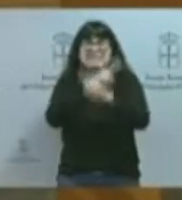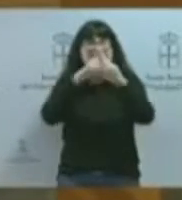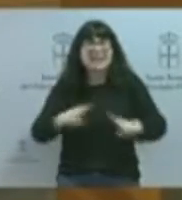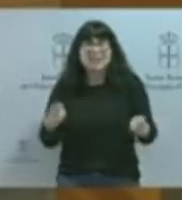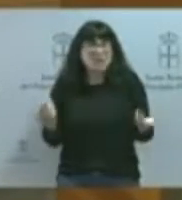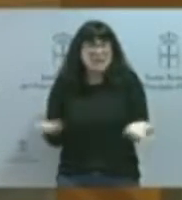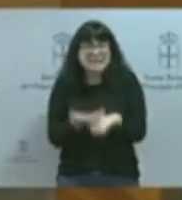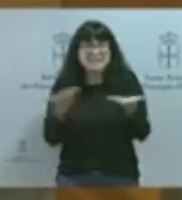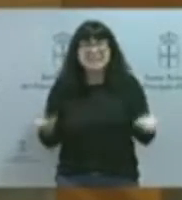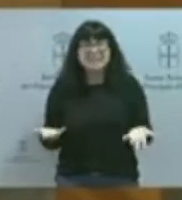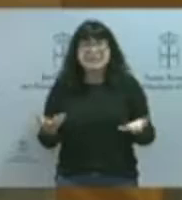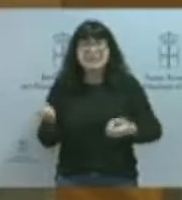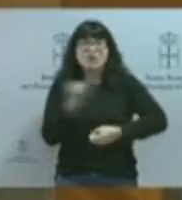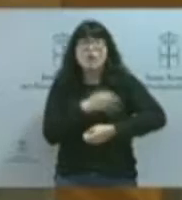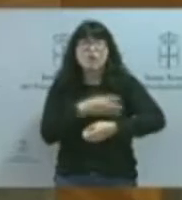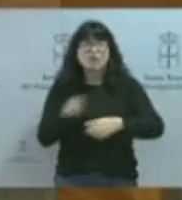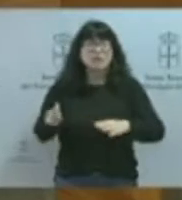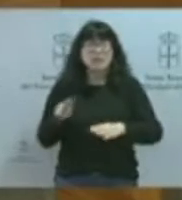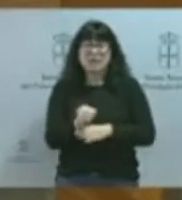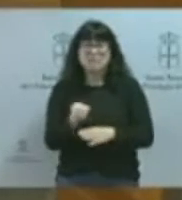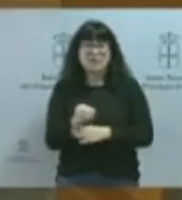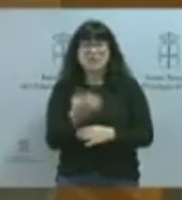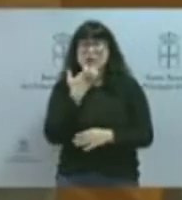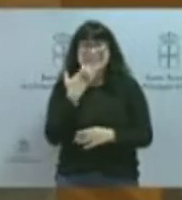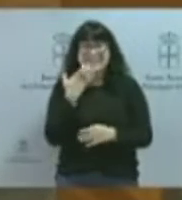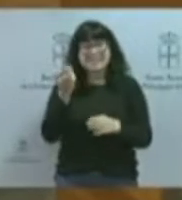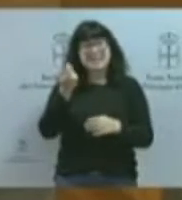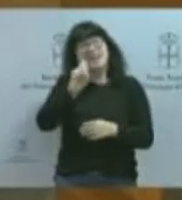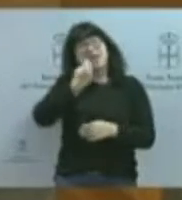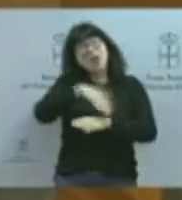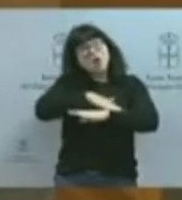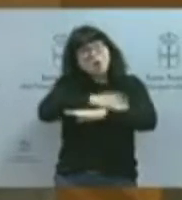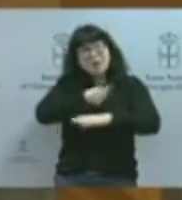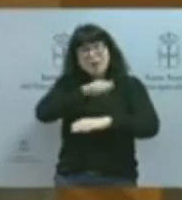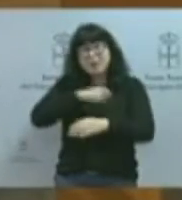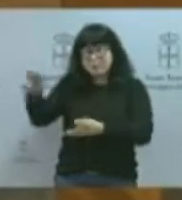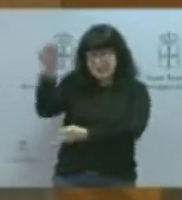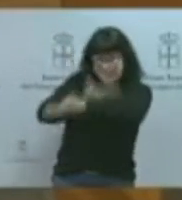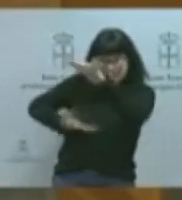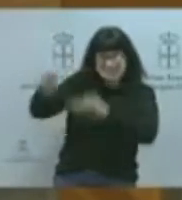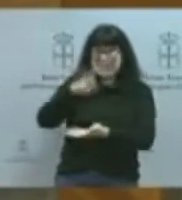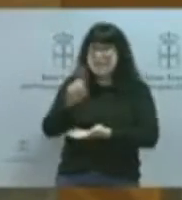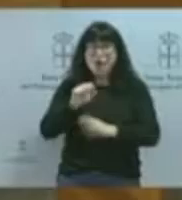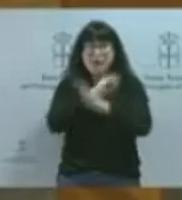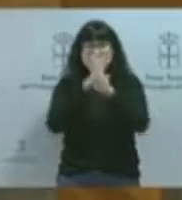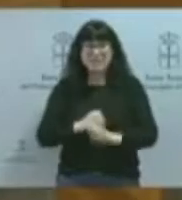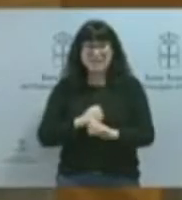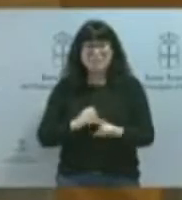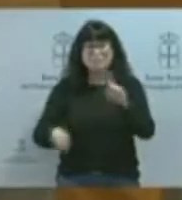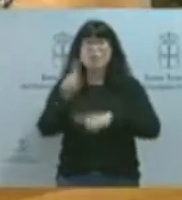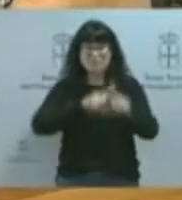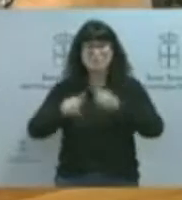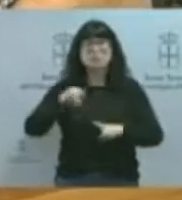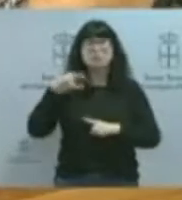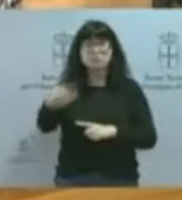corremos el riesgo de que nuestras peticiones caigan en saco roto. Tenemos que ser conscientes de eso. Y mire, si hay una fortaleza que ha conseguido en este